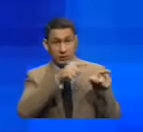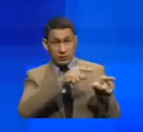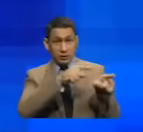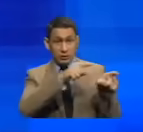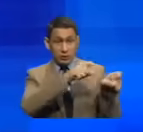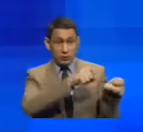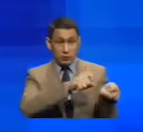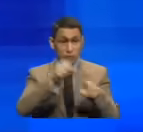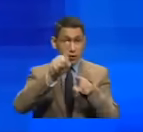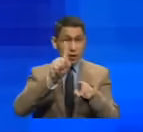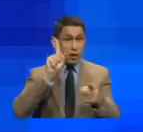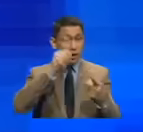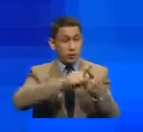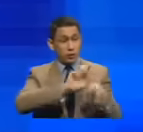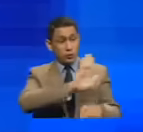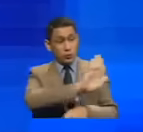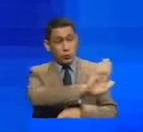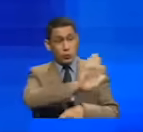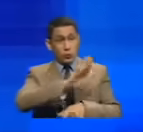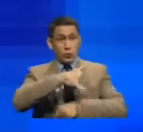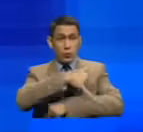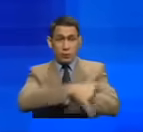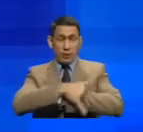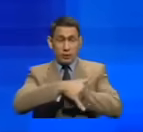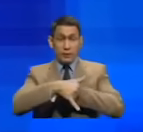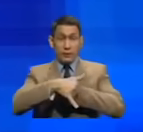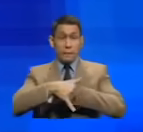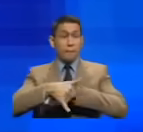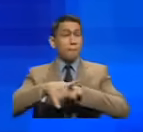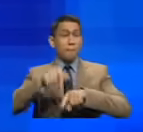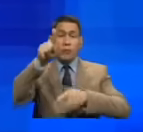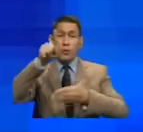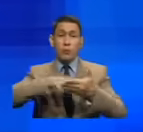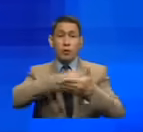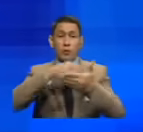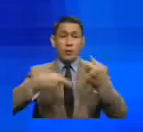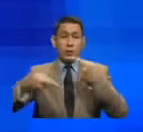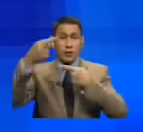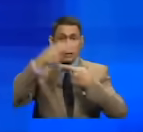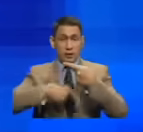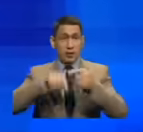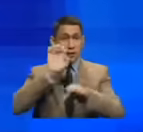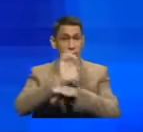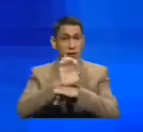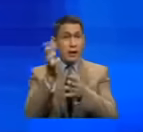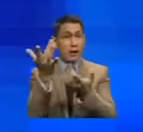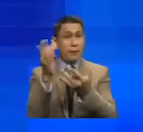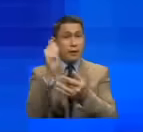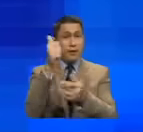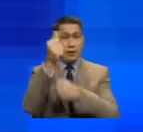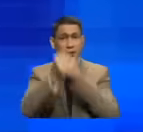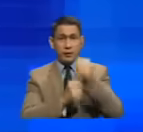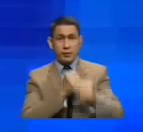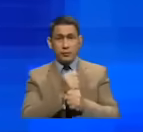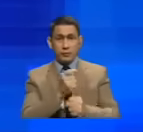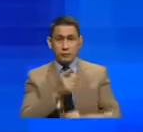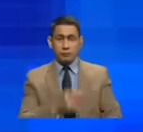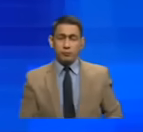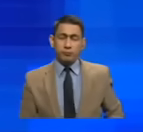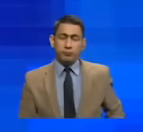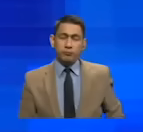menos en 10 años. Se tramita un proyecto de ley en la Asamblea. Cristian Hidalgo nos amplía.